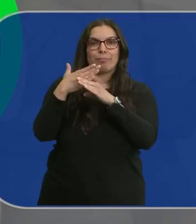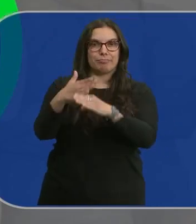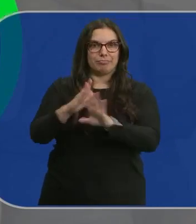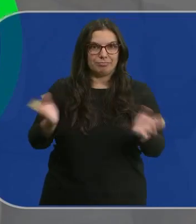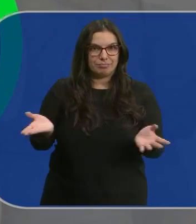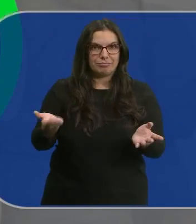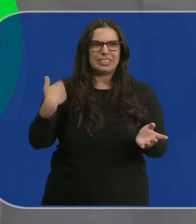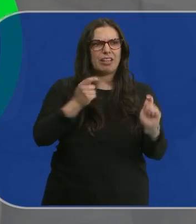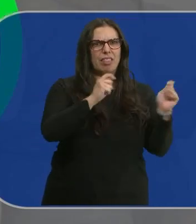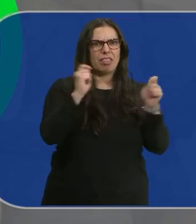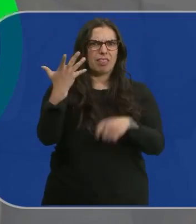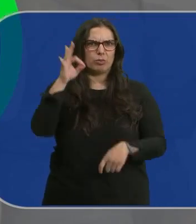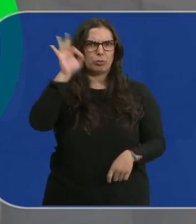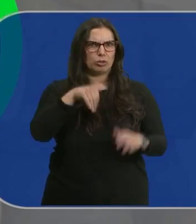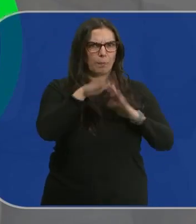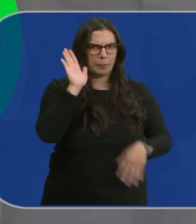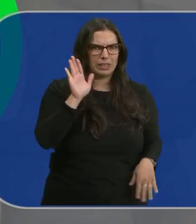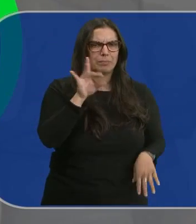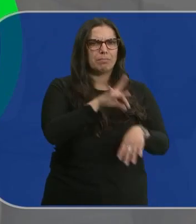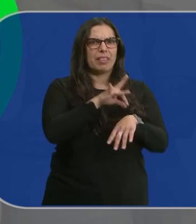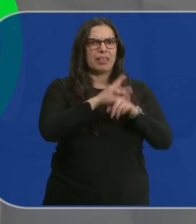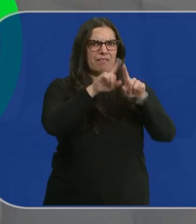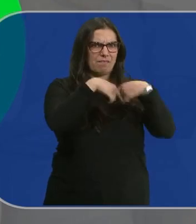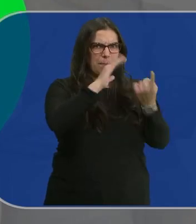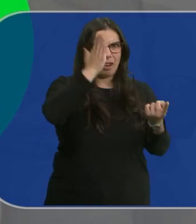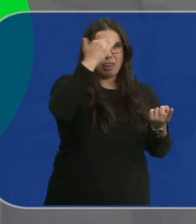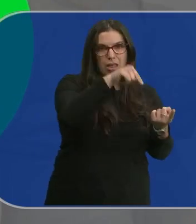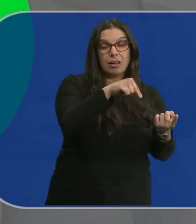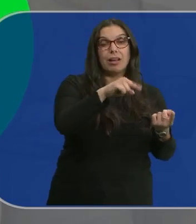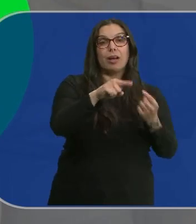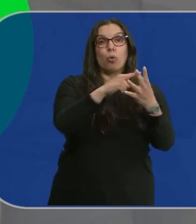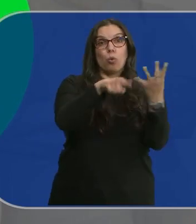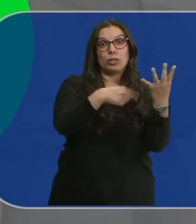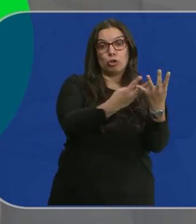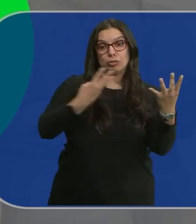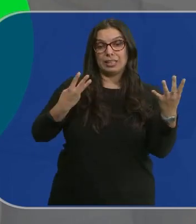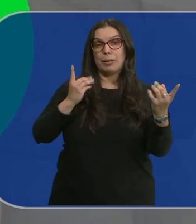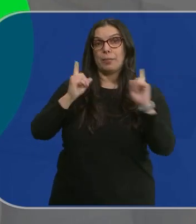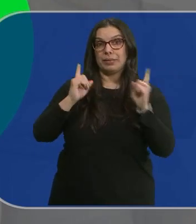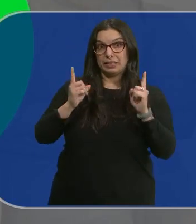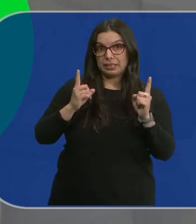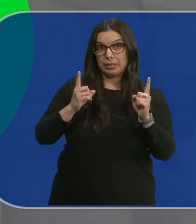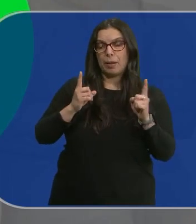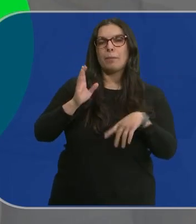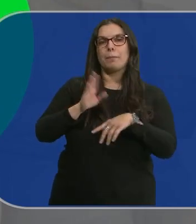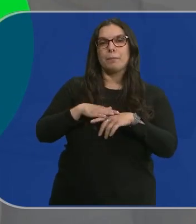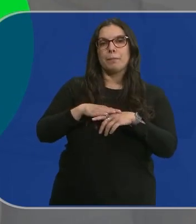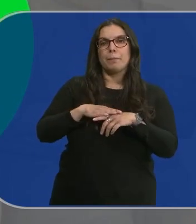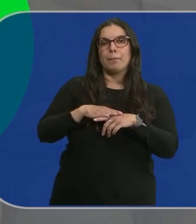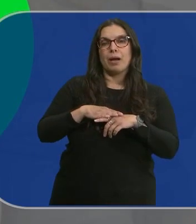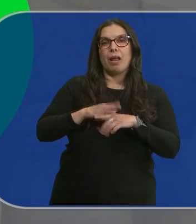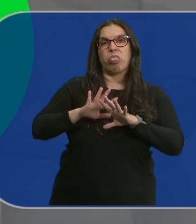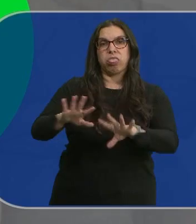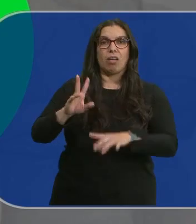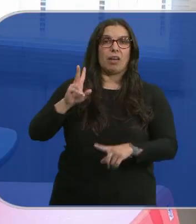de adjudicar más de la mitad de las plazas de medicina de familia, 3 de cada 4 de las de preventiva. Para que dejen de ser la cenicienta